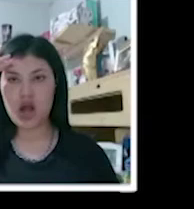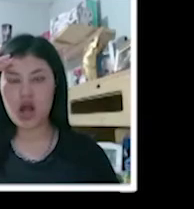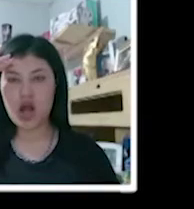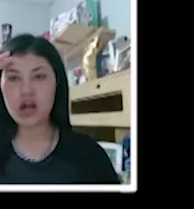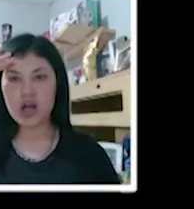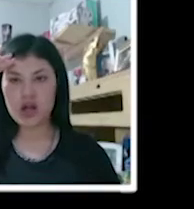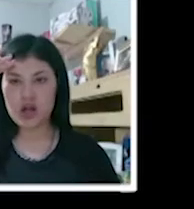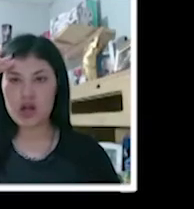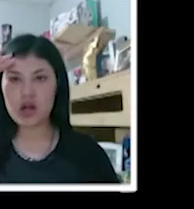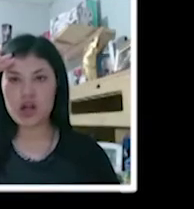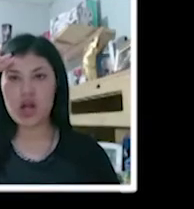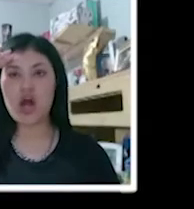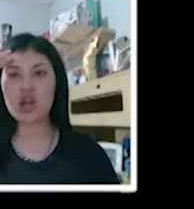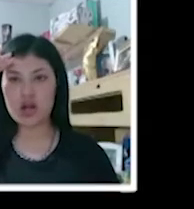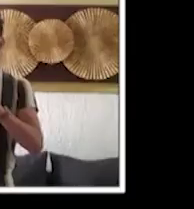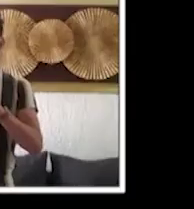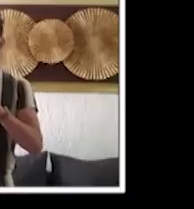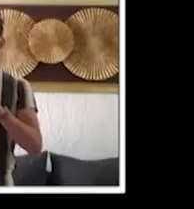2